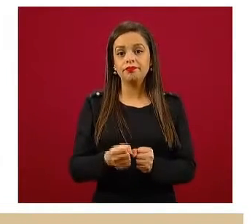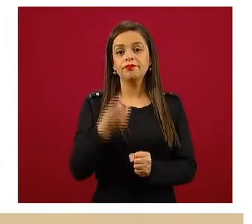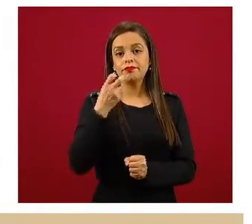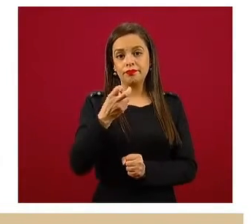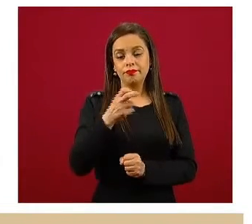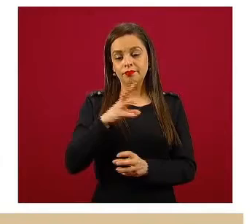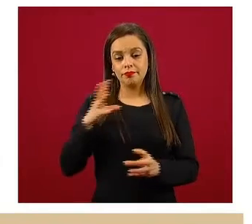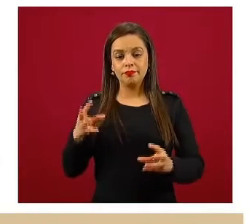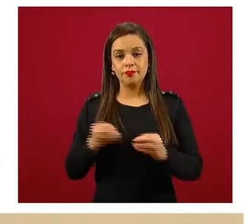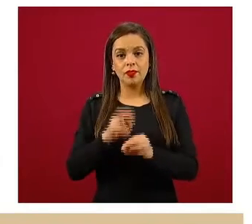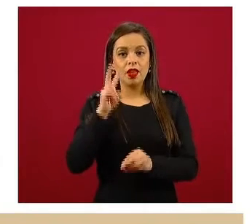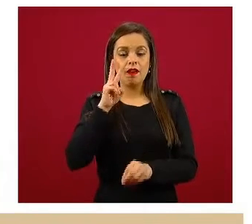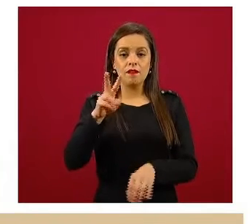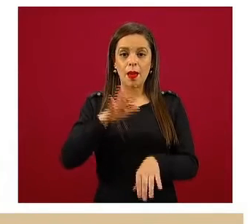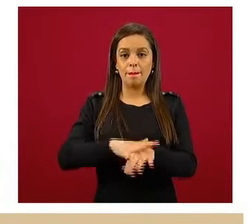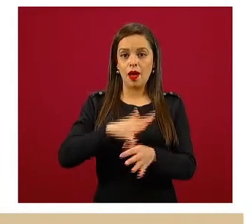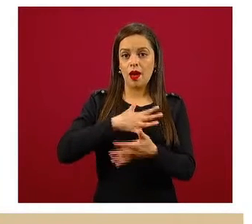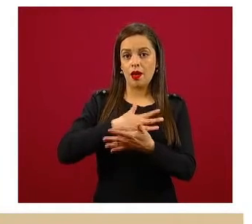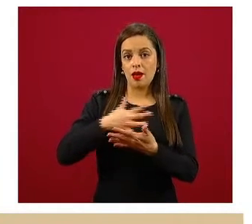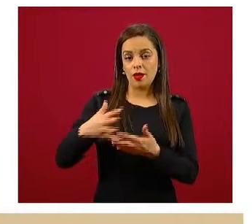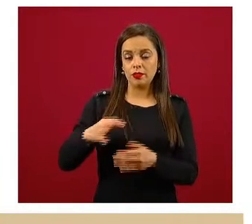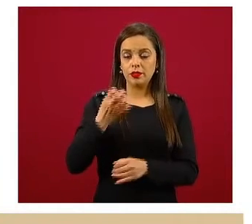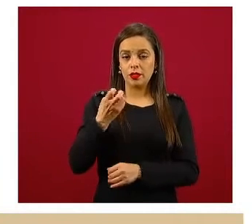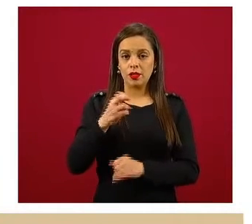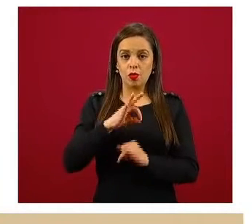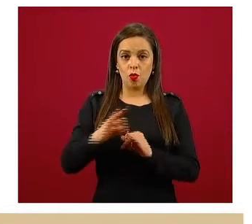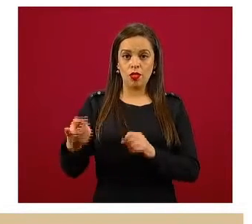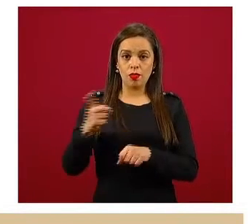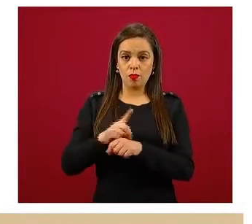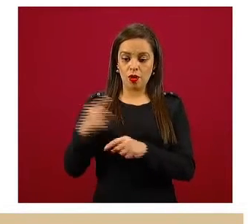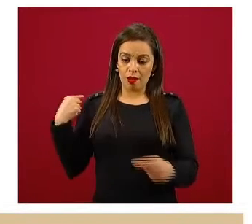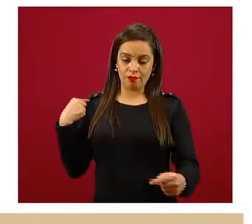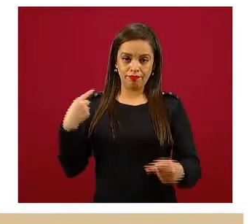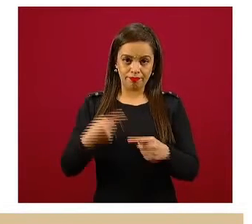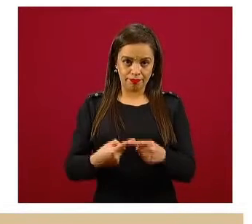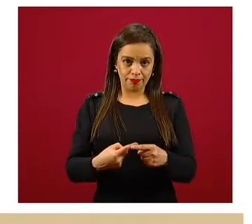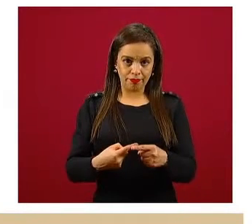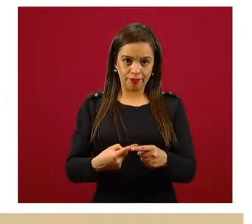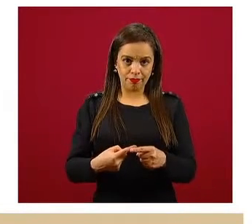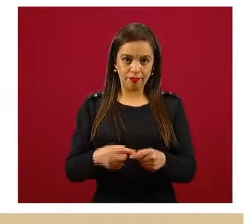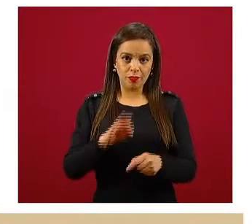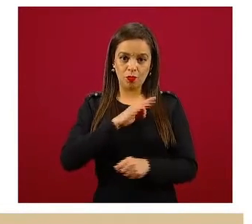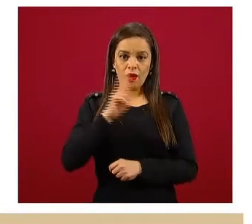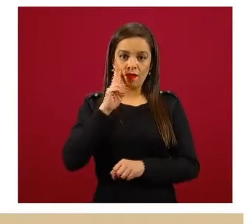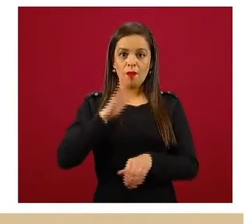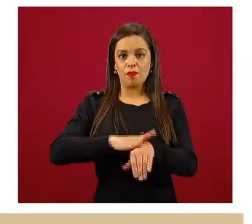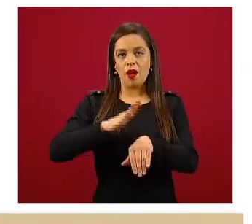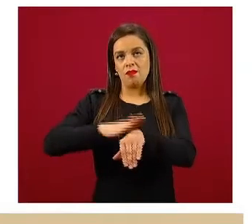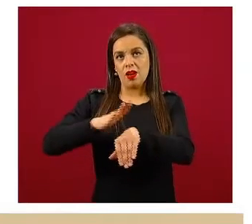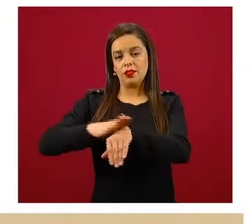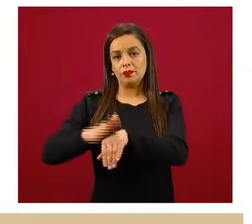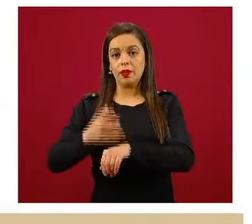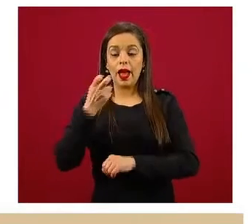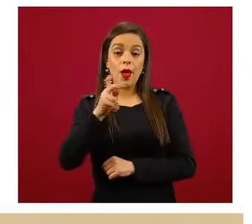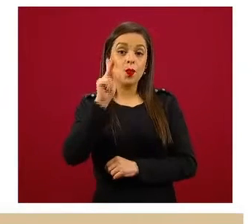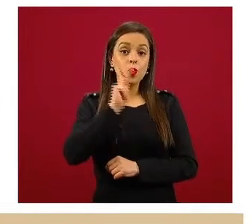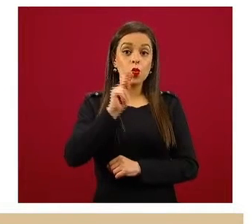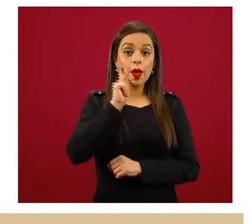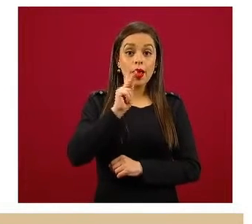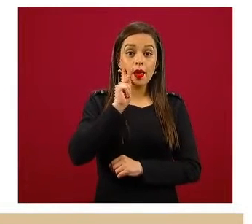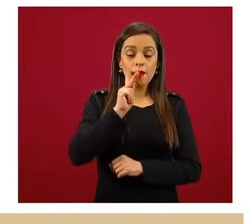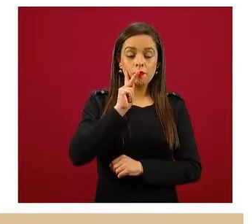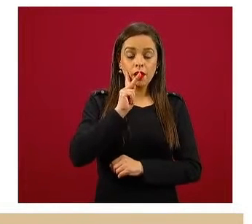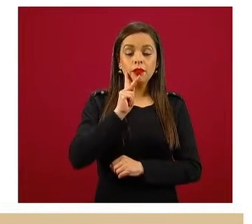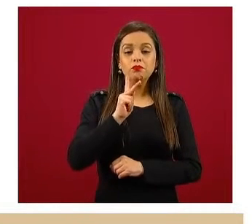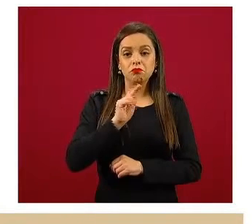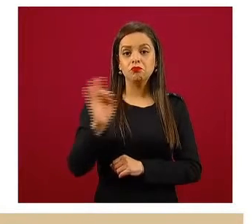cual los vemos más concentrados en los últimos días, y siempre también comentando que estas pruebas en cualquier momento